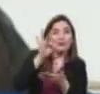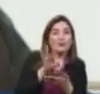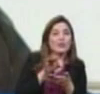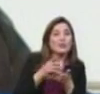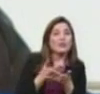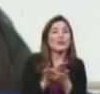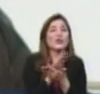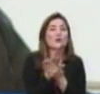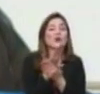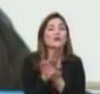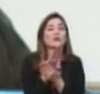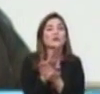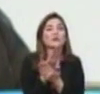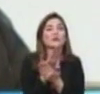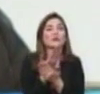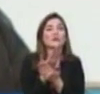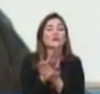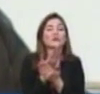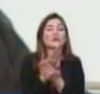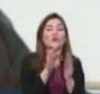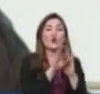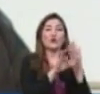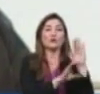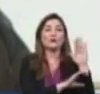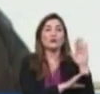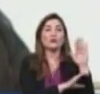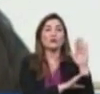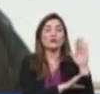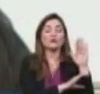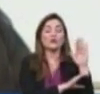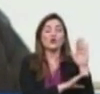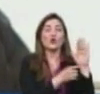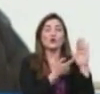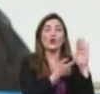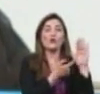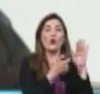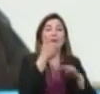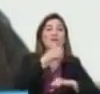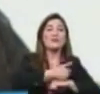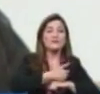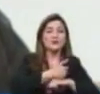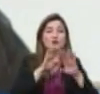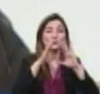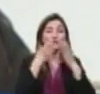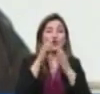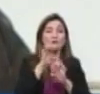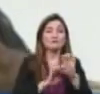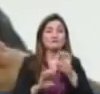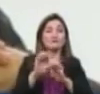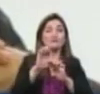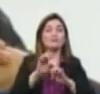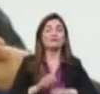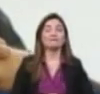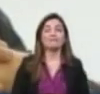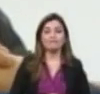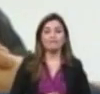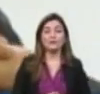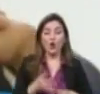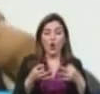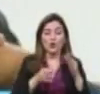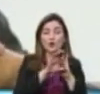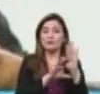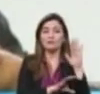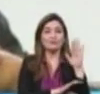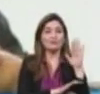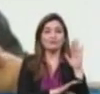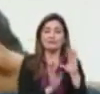por el organismo establecido en la Constitución para ese efecto, es la Comisión Calificadora. La Corte Constitucional